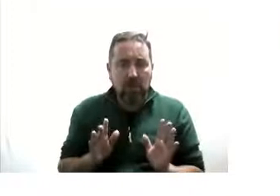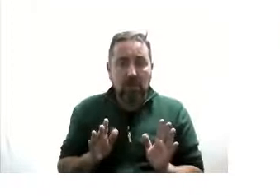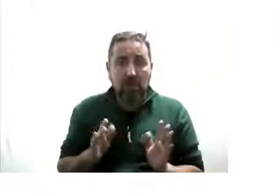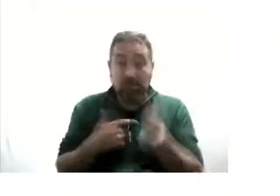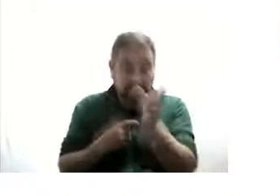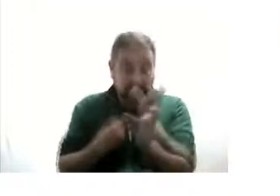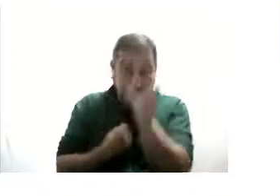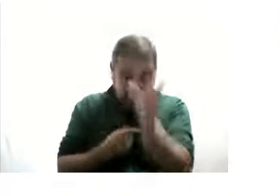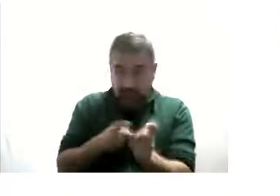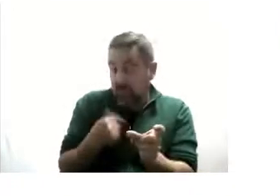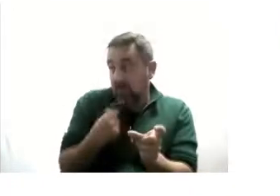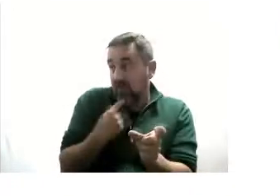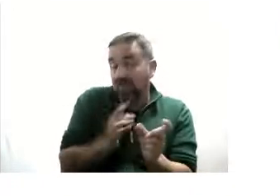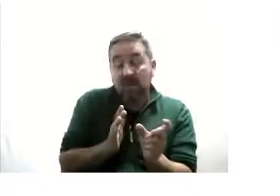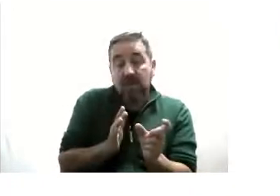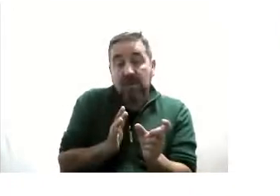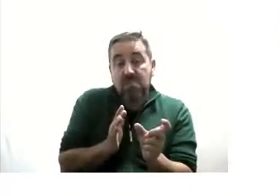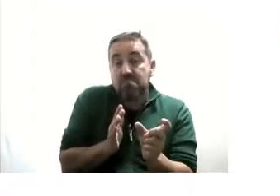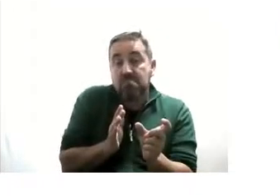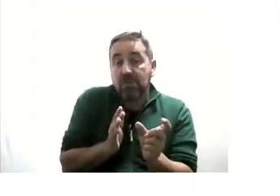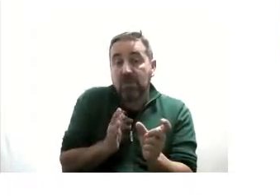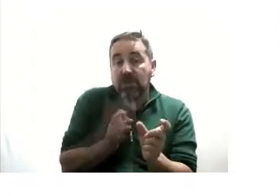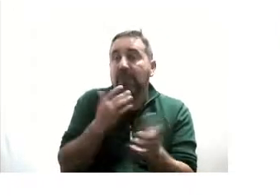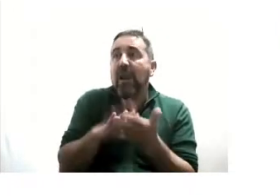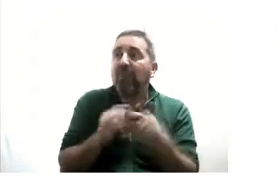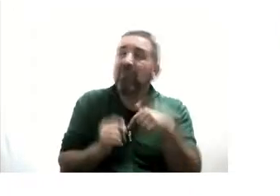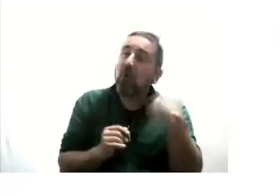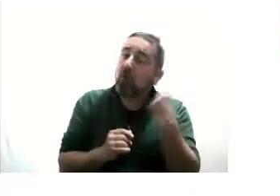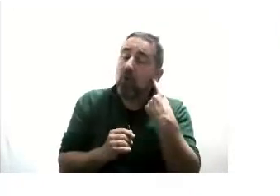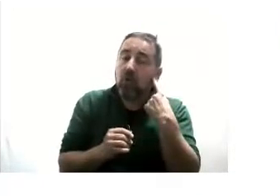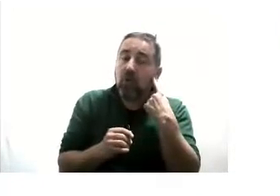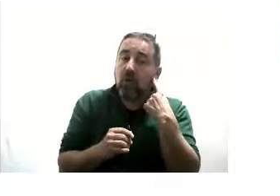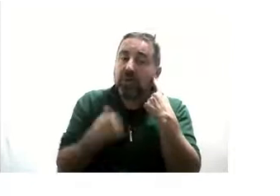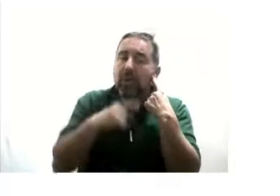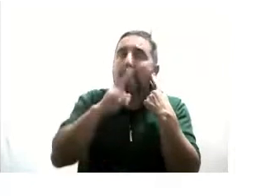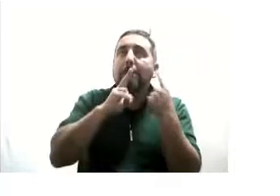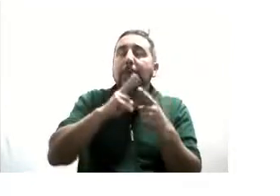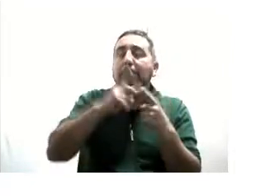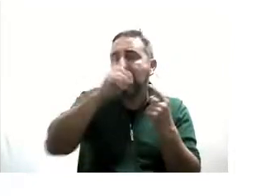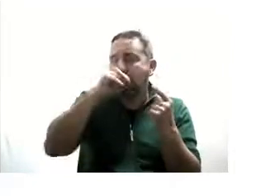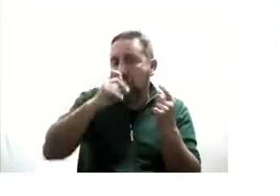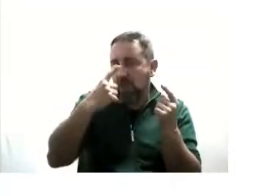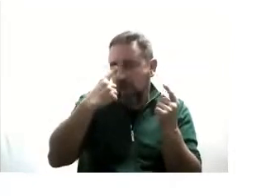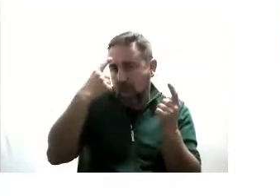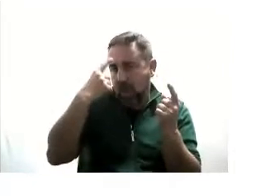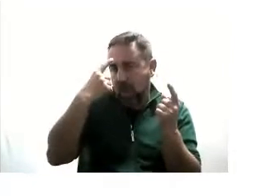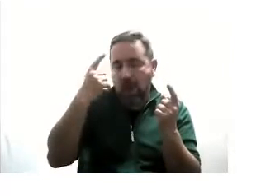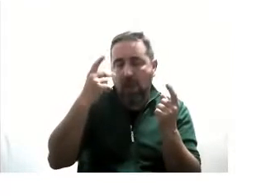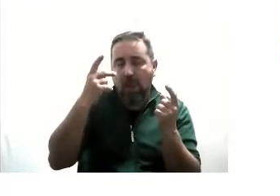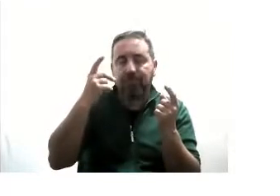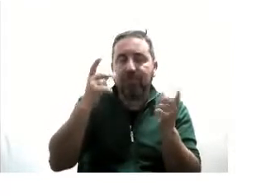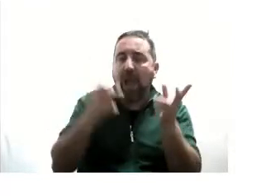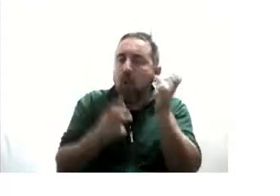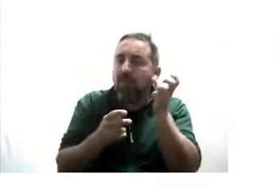dice que evidentemente no tiene memoria auditiva por ese oído.